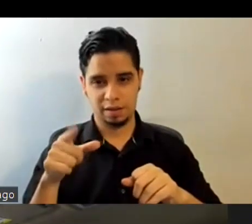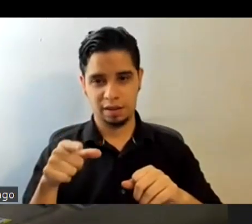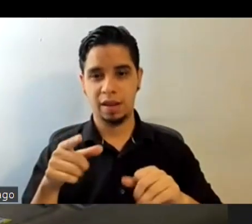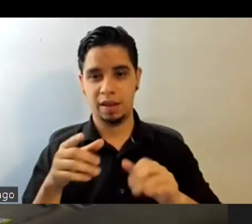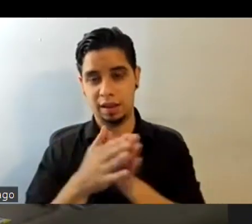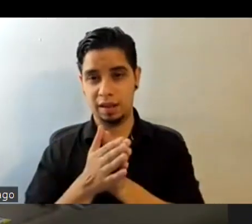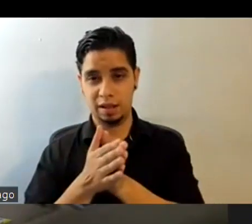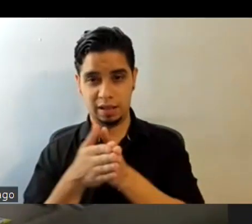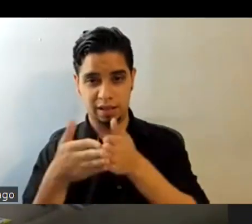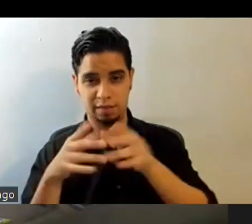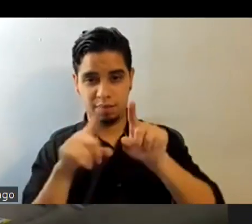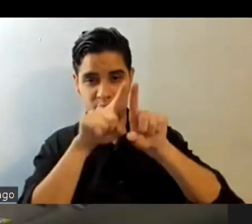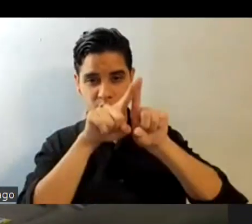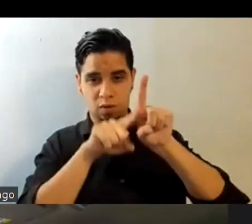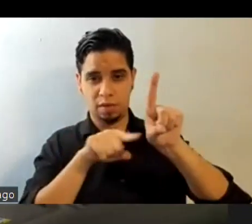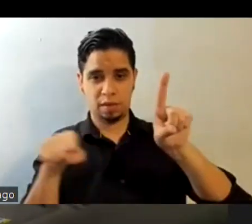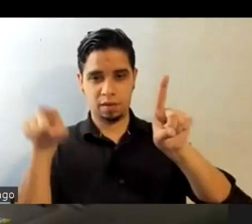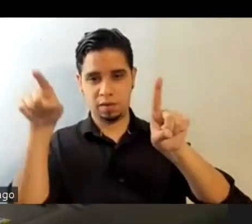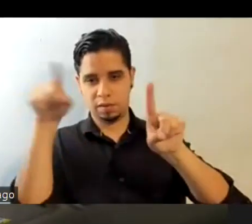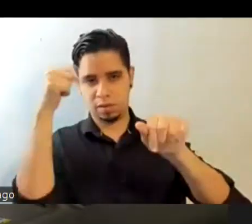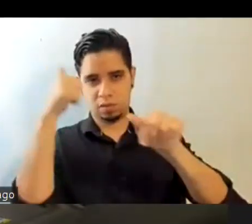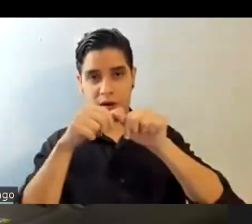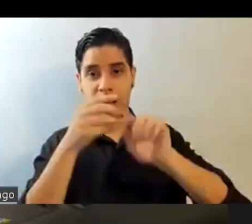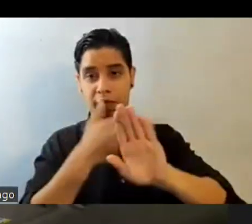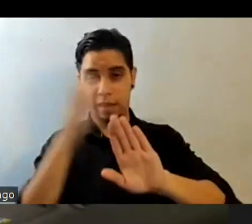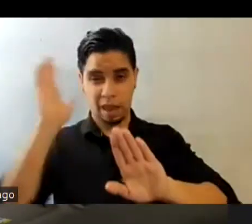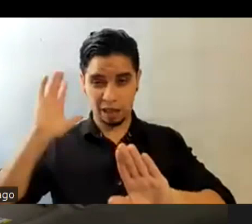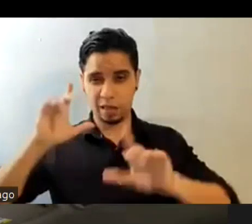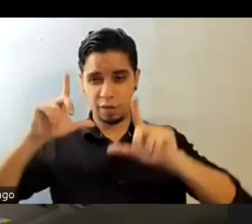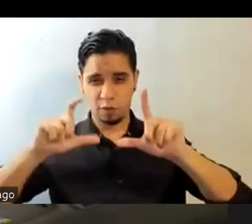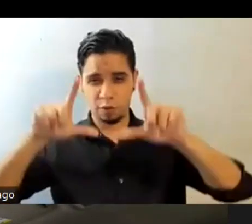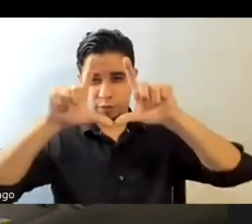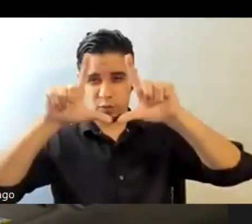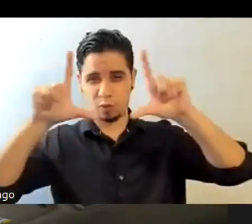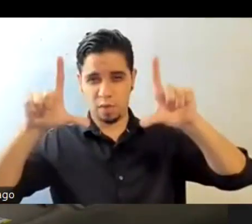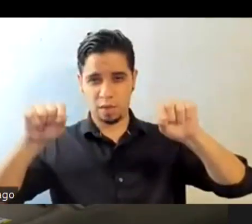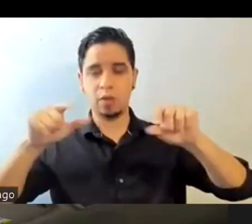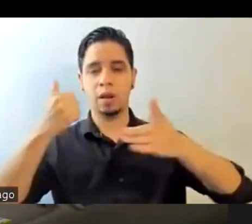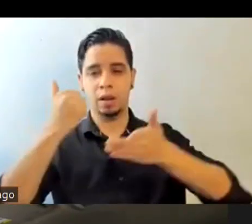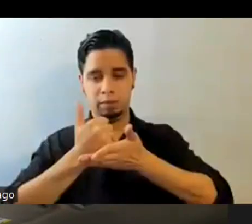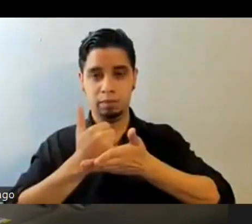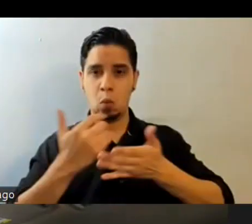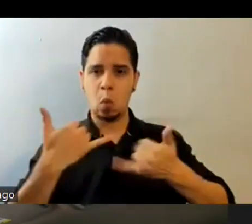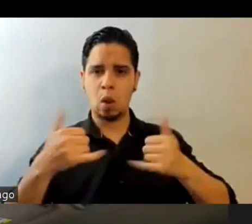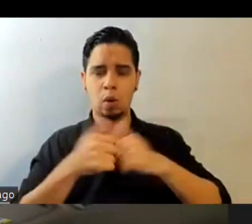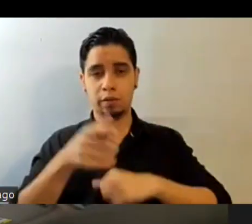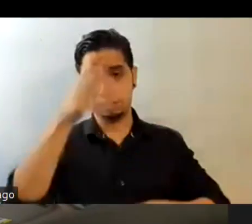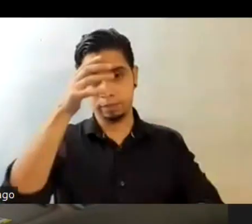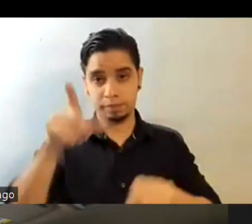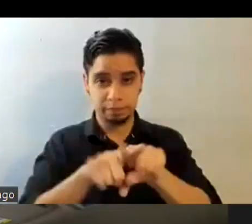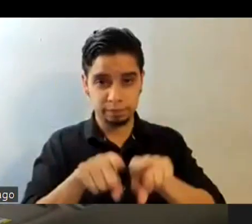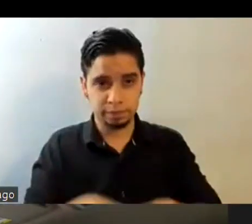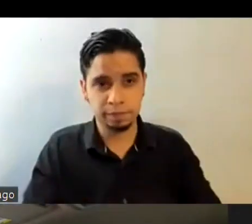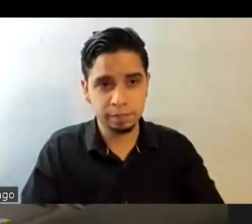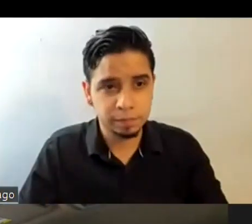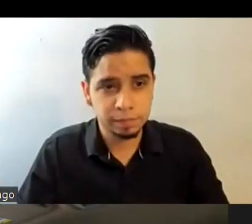Me recuerda las fotografías de antes que eran como cuadraditas. Y yo Ajá. voy a jugar con ese concepto también. Sí, pero la historia de 2020,